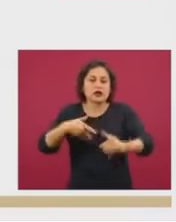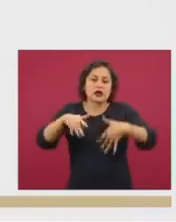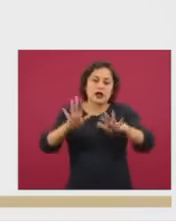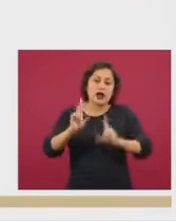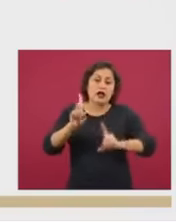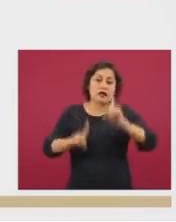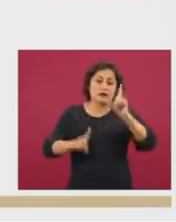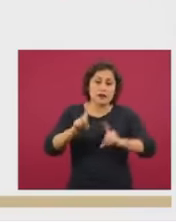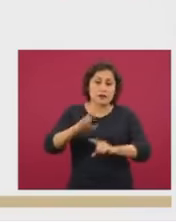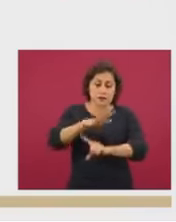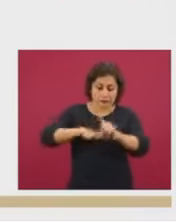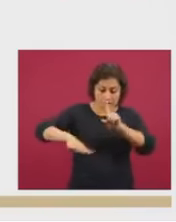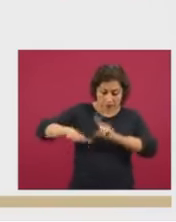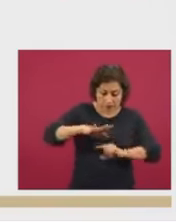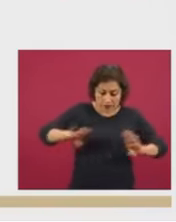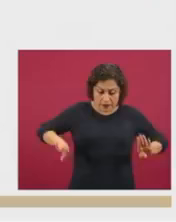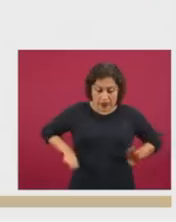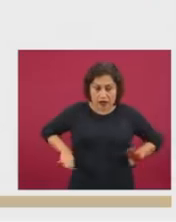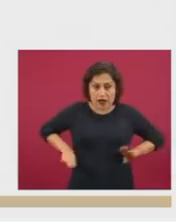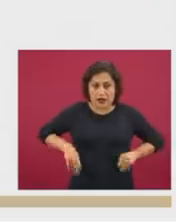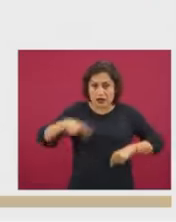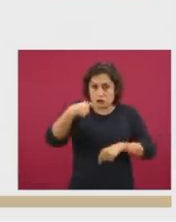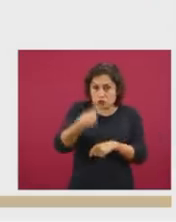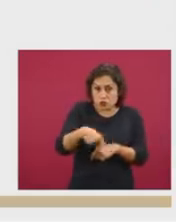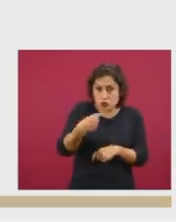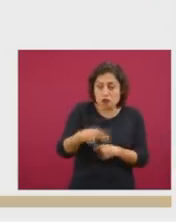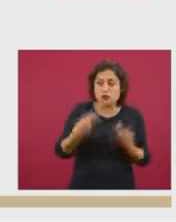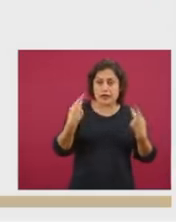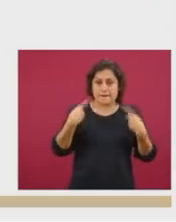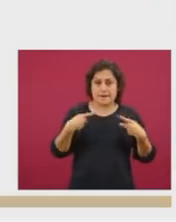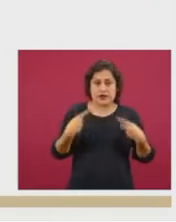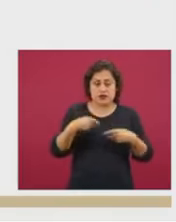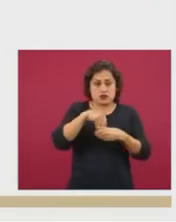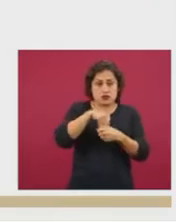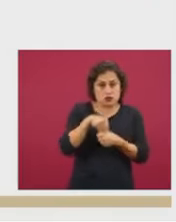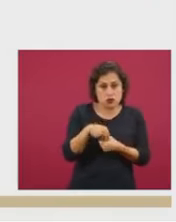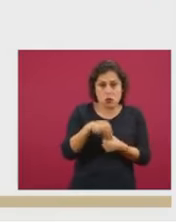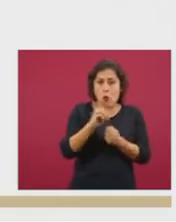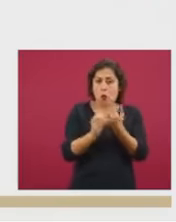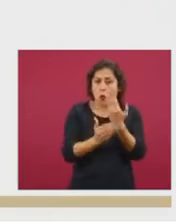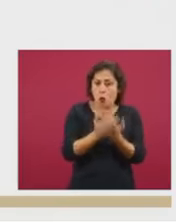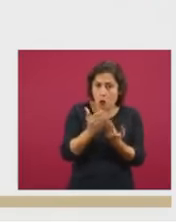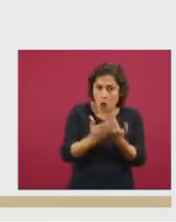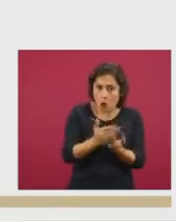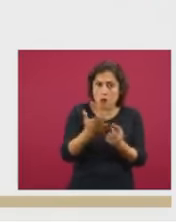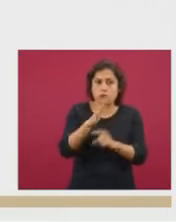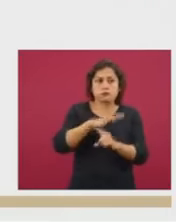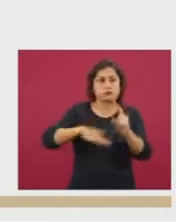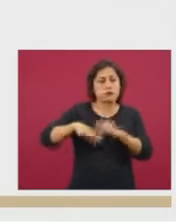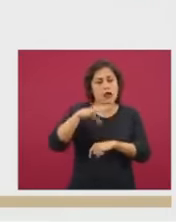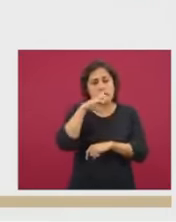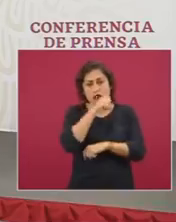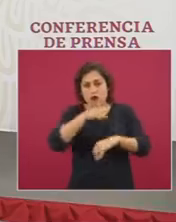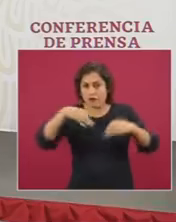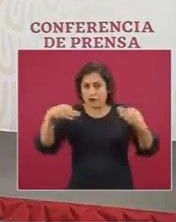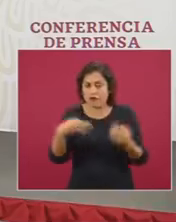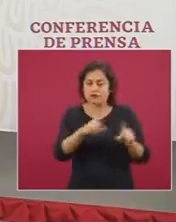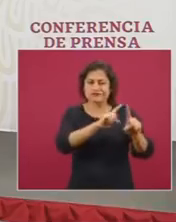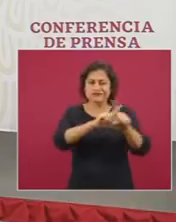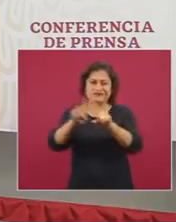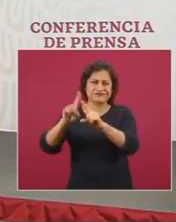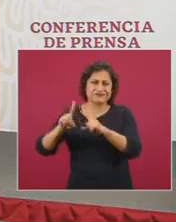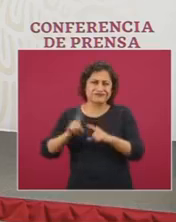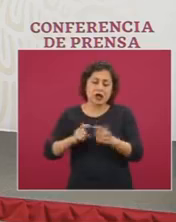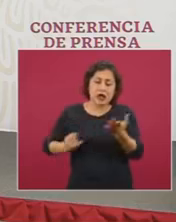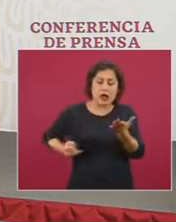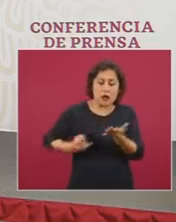características sociodemográficas, las características territoriales, las características climáticas, las políticas implementadas. Hay tantos